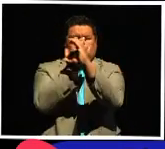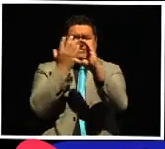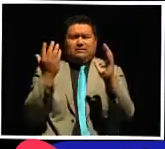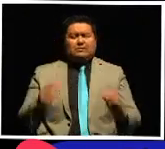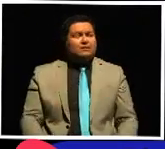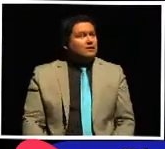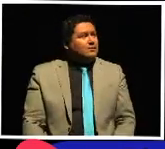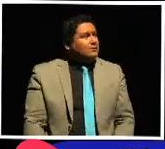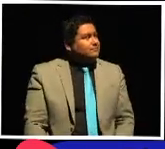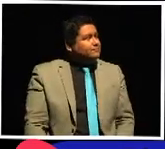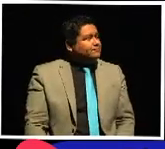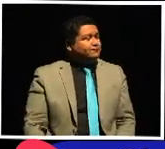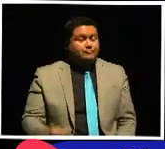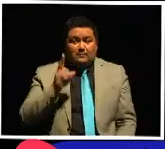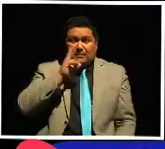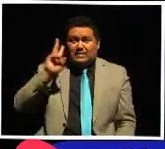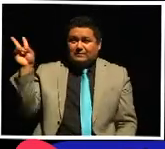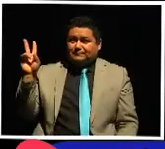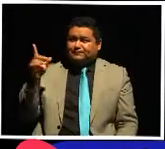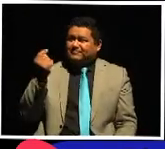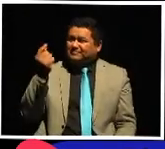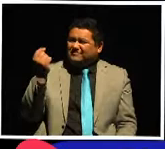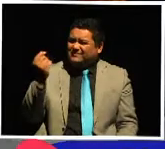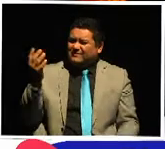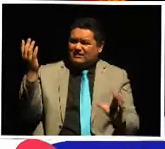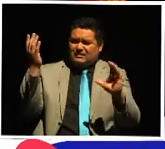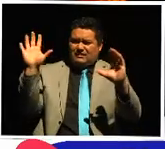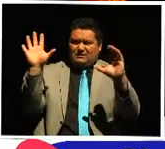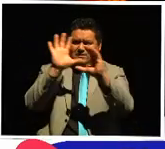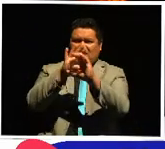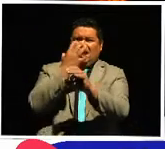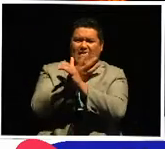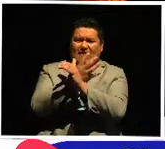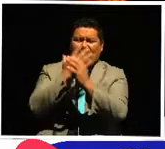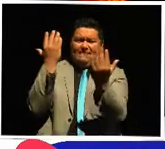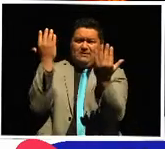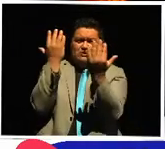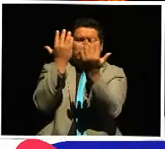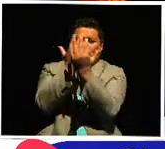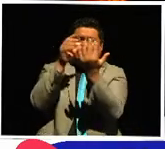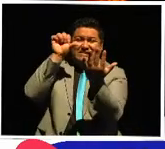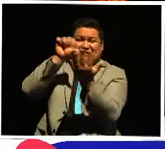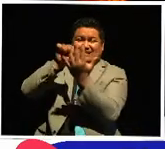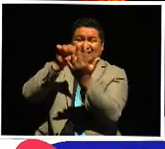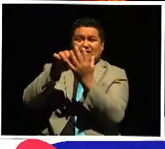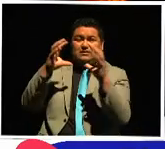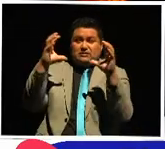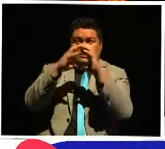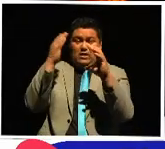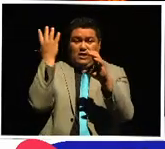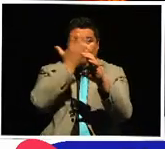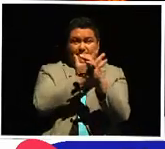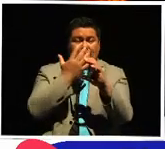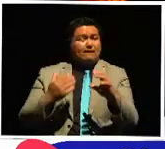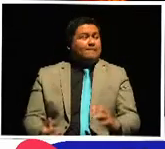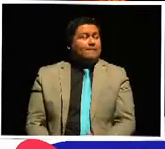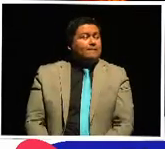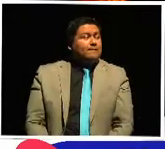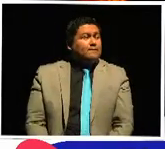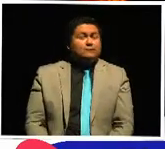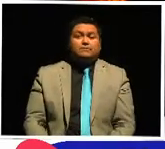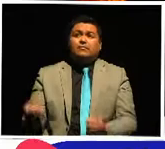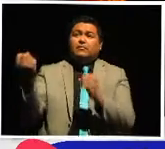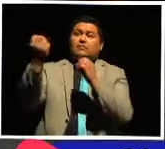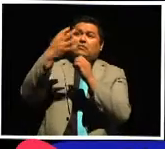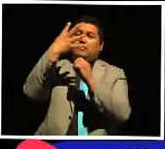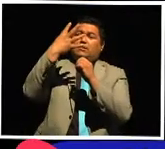con su propia imagen, que tiene que ver algo así, pero siempre hay una sombra en el centro. la sombra del agujero negro, y de dónde viene la luz,